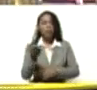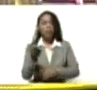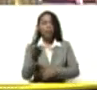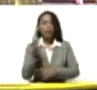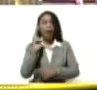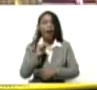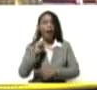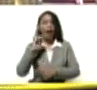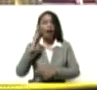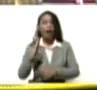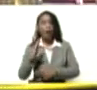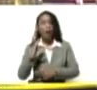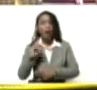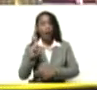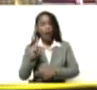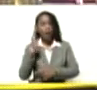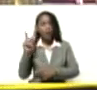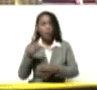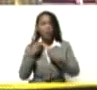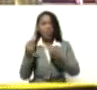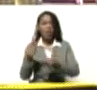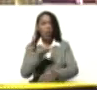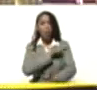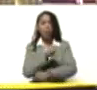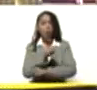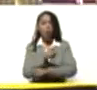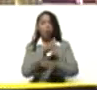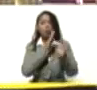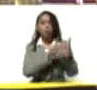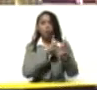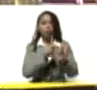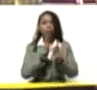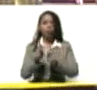para poder darle orden, un nuevo orden